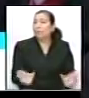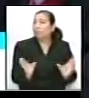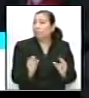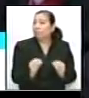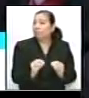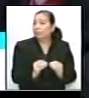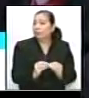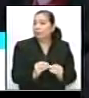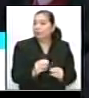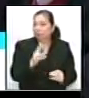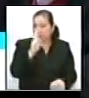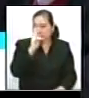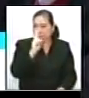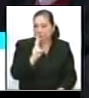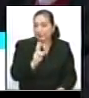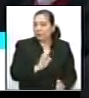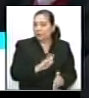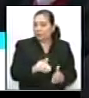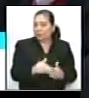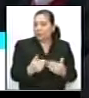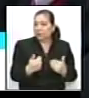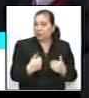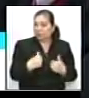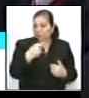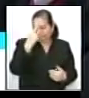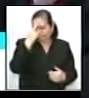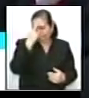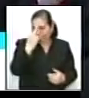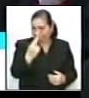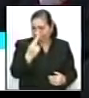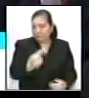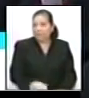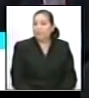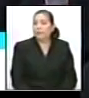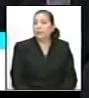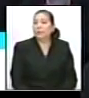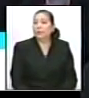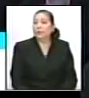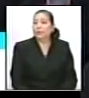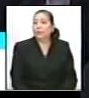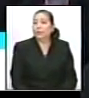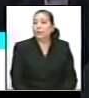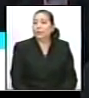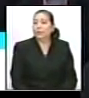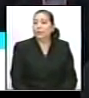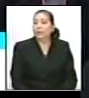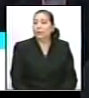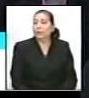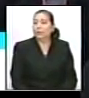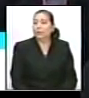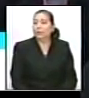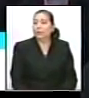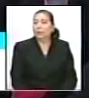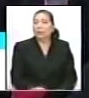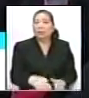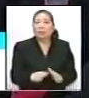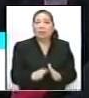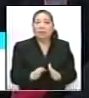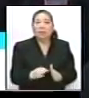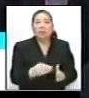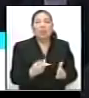en honor. Todos tenemos un honor y no puede esto, porque es meramente